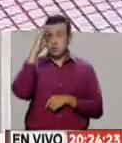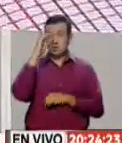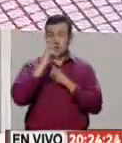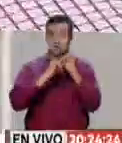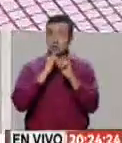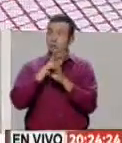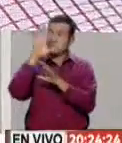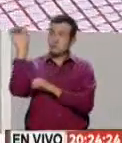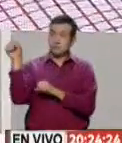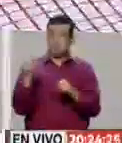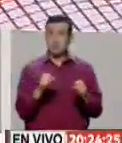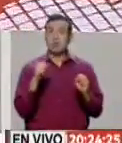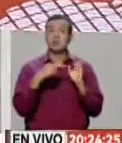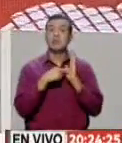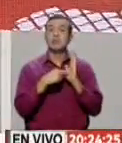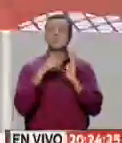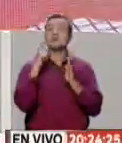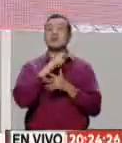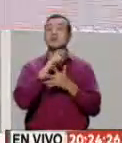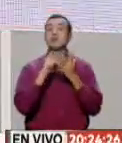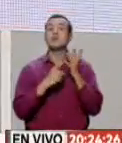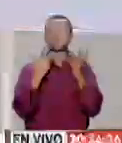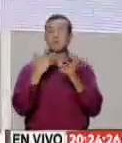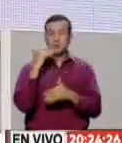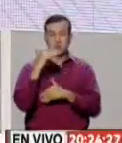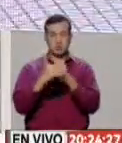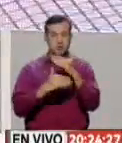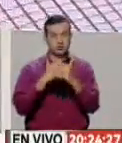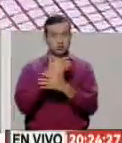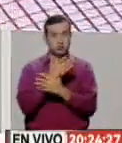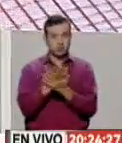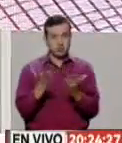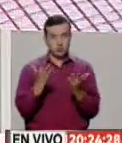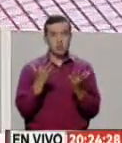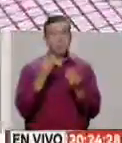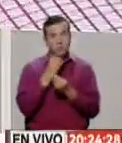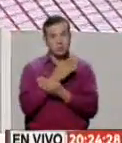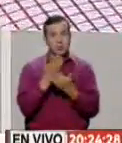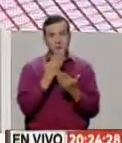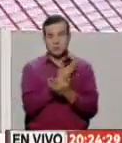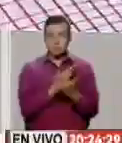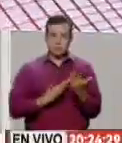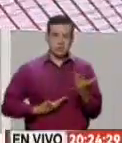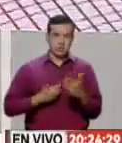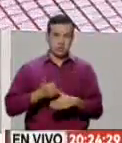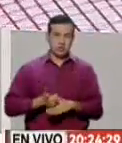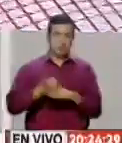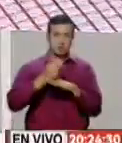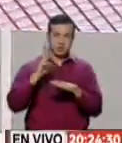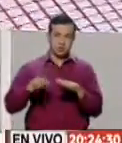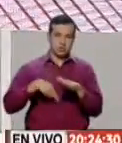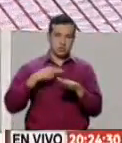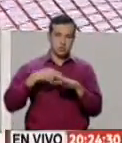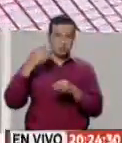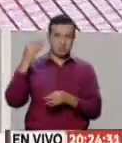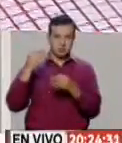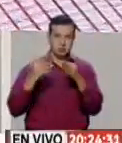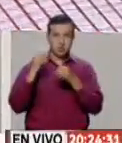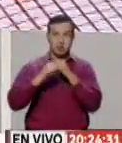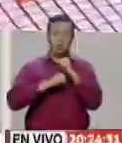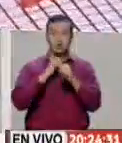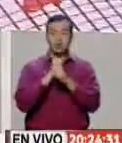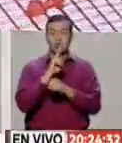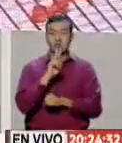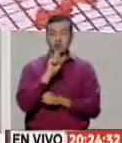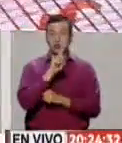extradición. Requisito necesario para efectuar este procedimiento, según explicó la presidenta de la Corte Nacional de Justicia. Durante el año